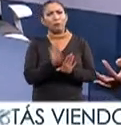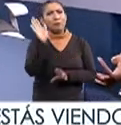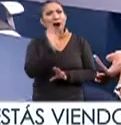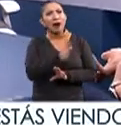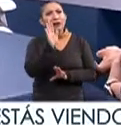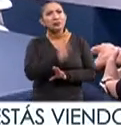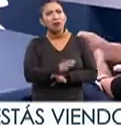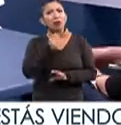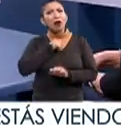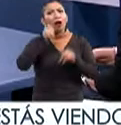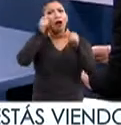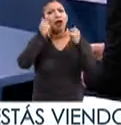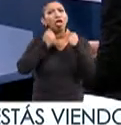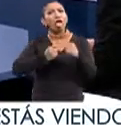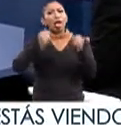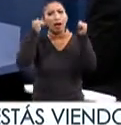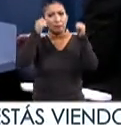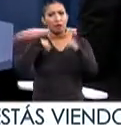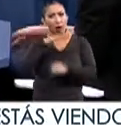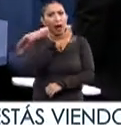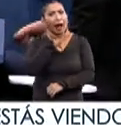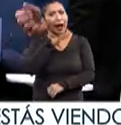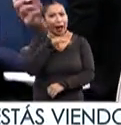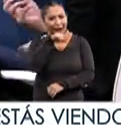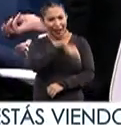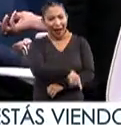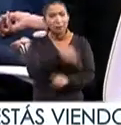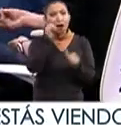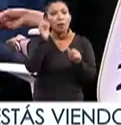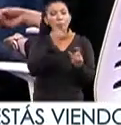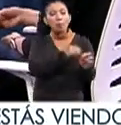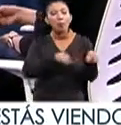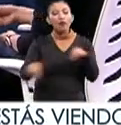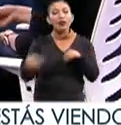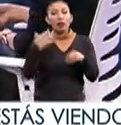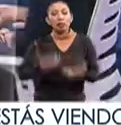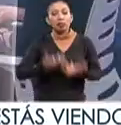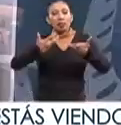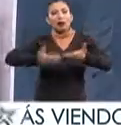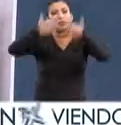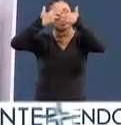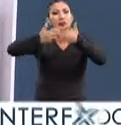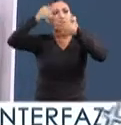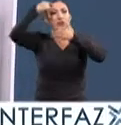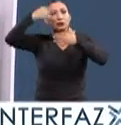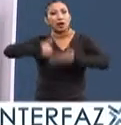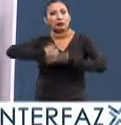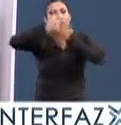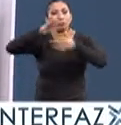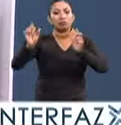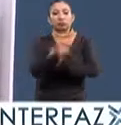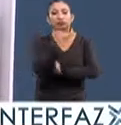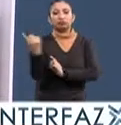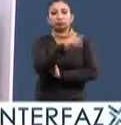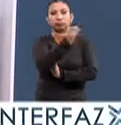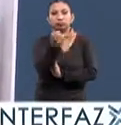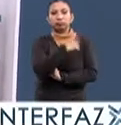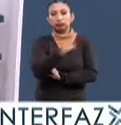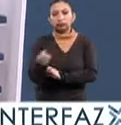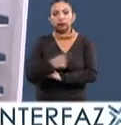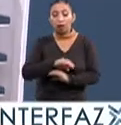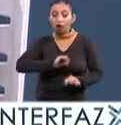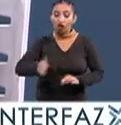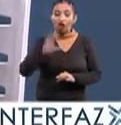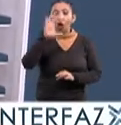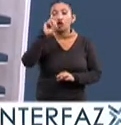pareciera que no pone atención, pero sí lo pone, simplemente el movimiento o la impulsividad es lo que predomina. Y el combinado,